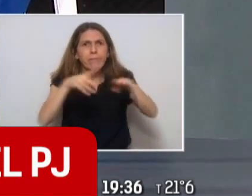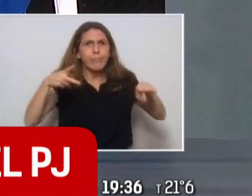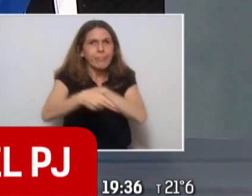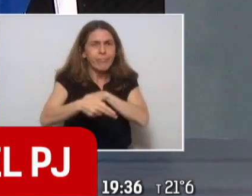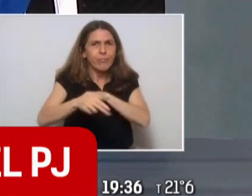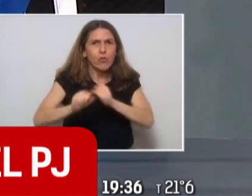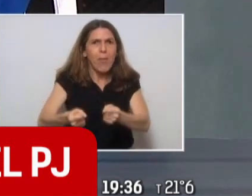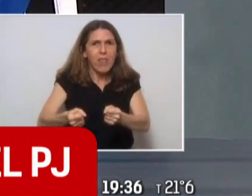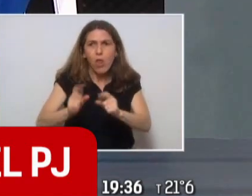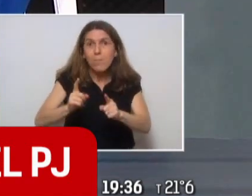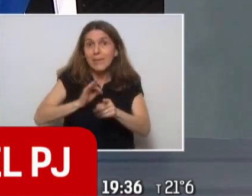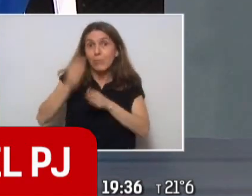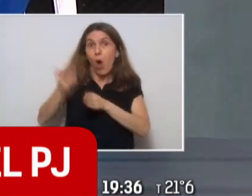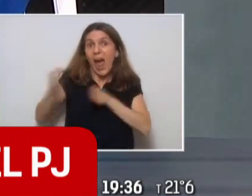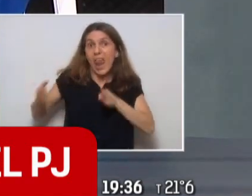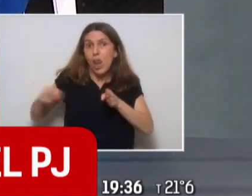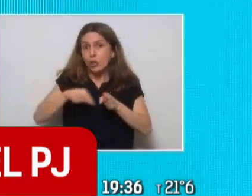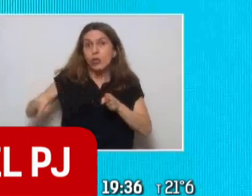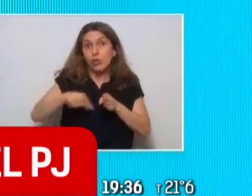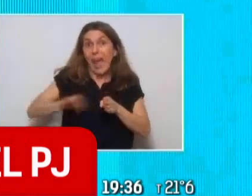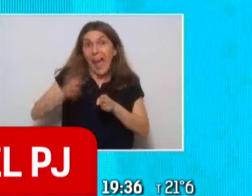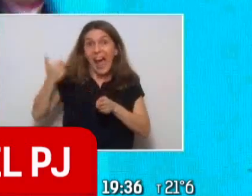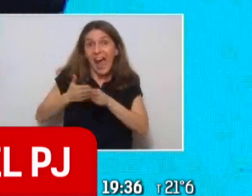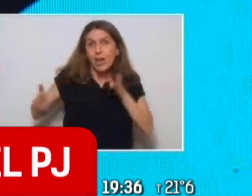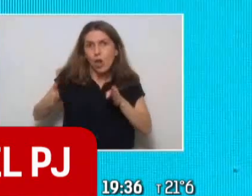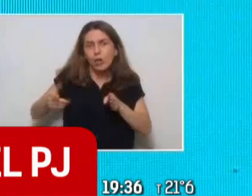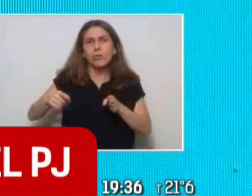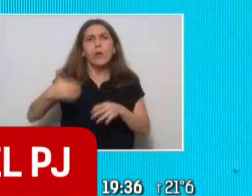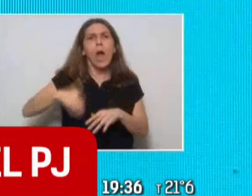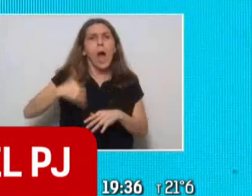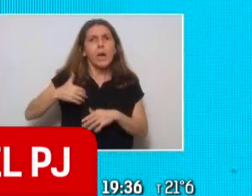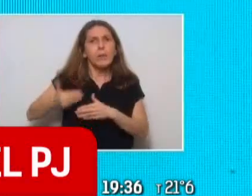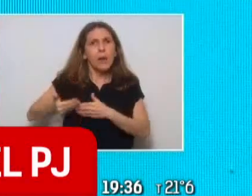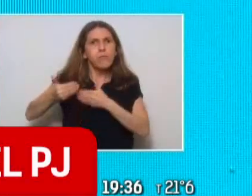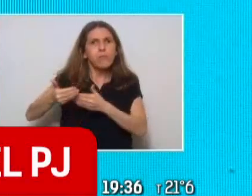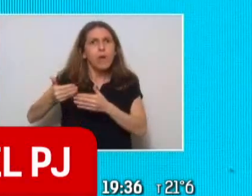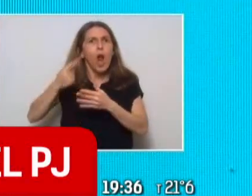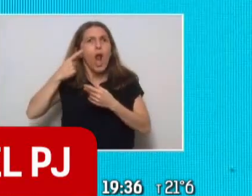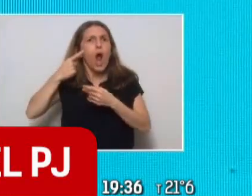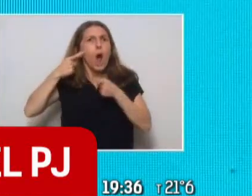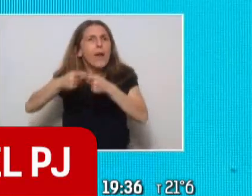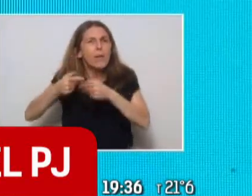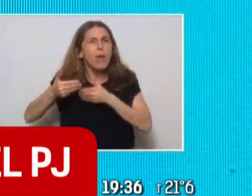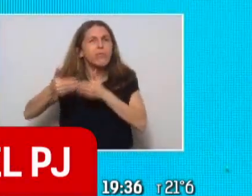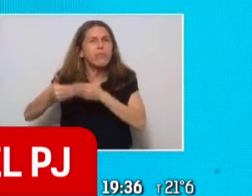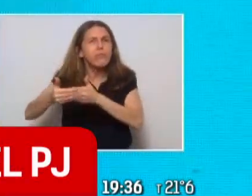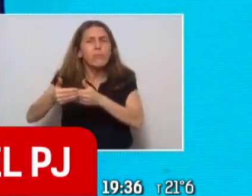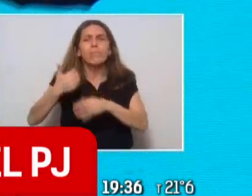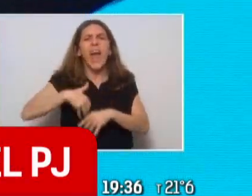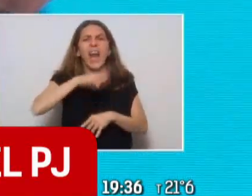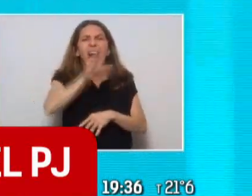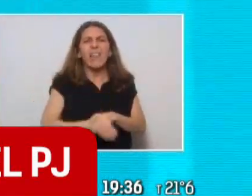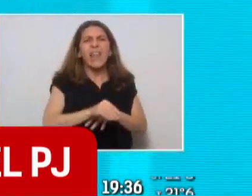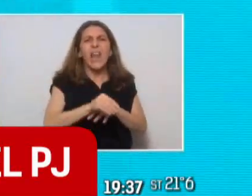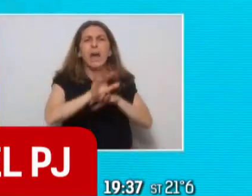años. En esos años, la Argentina fue postergada una vez más a ser el granero del mundo y a no